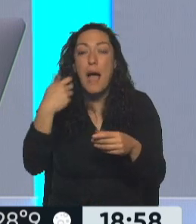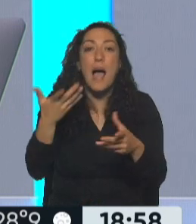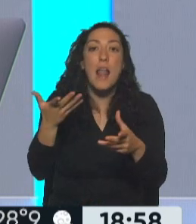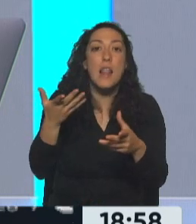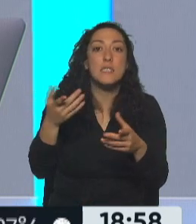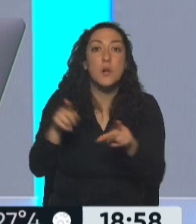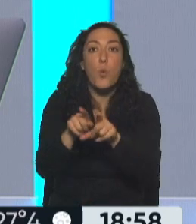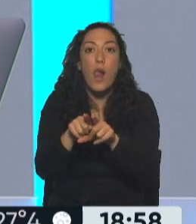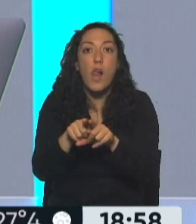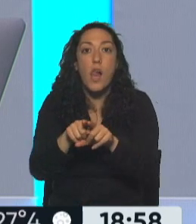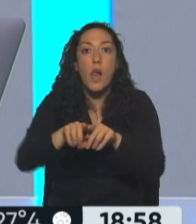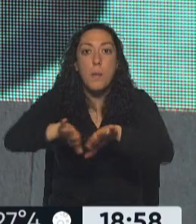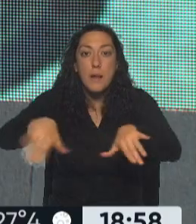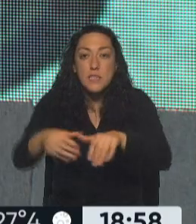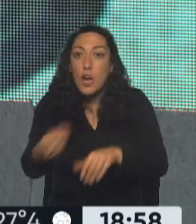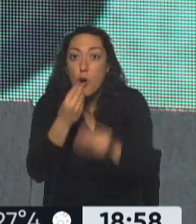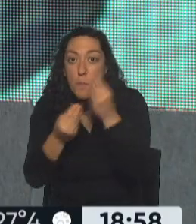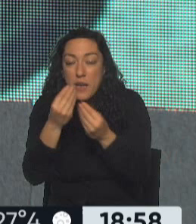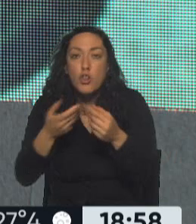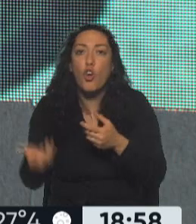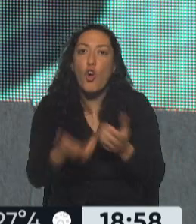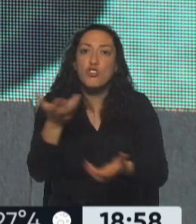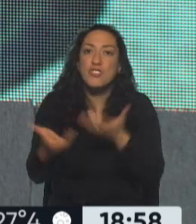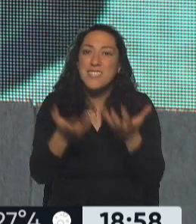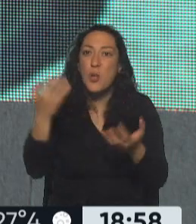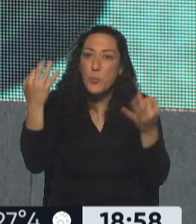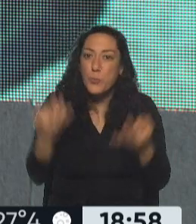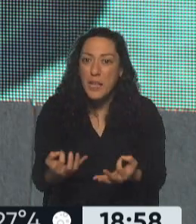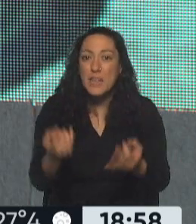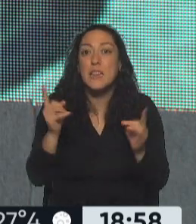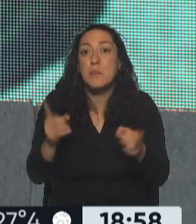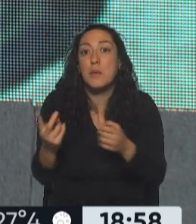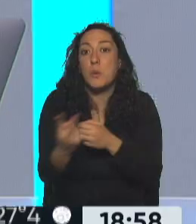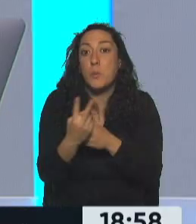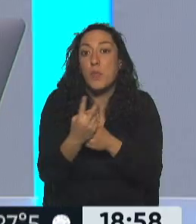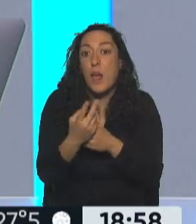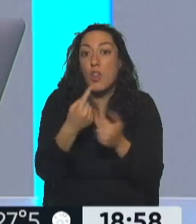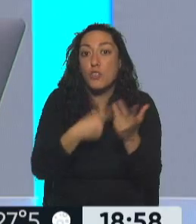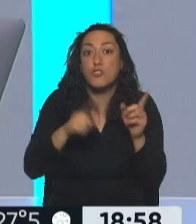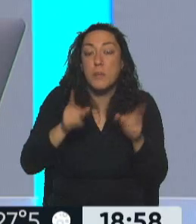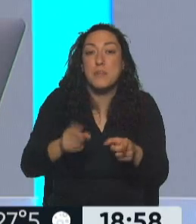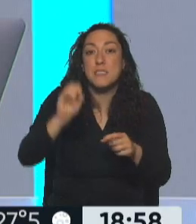cocidos. Muy bien, muy bueno. Sí. Está bien. Pero habría que tener también esos cuidados, porque usted sabe también con la marea